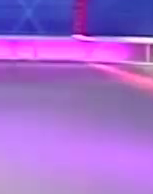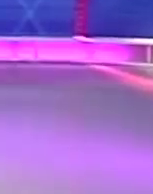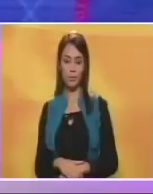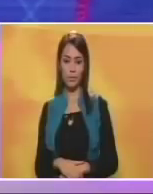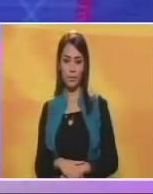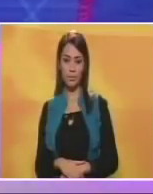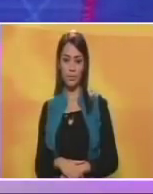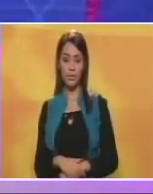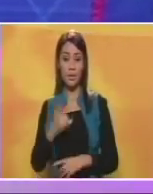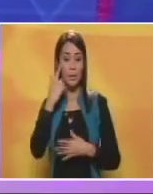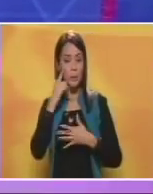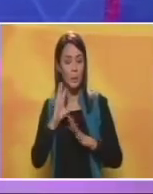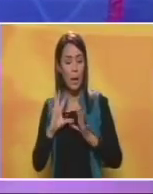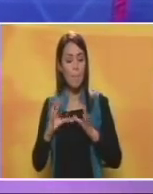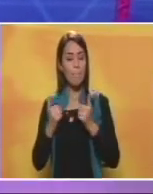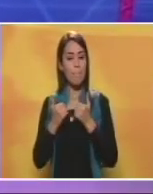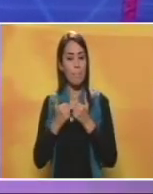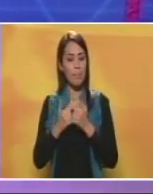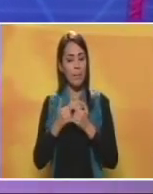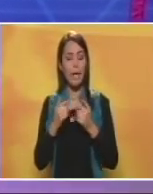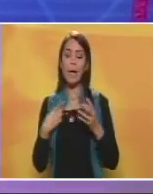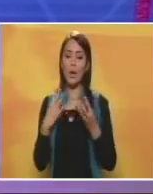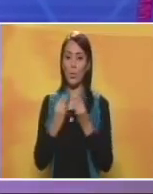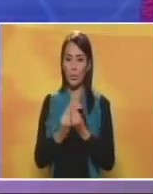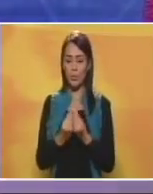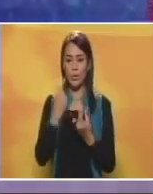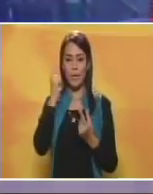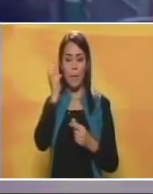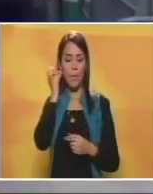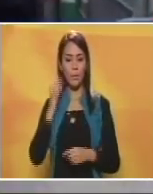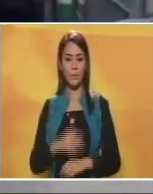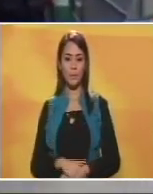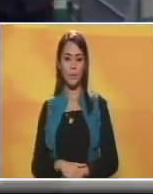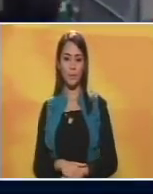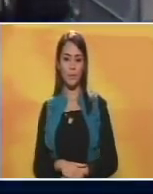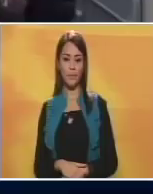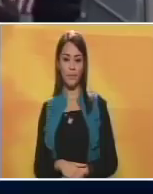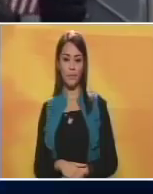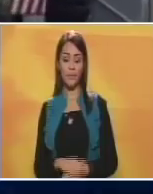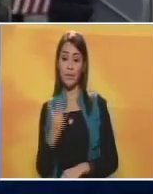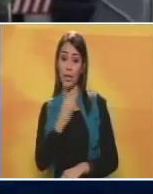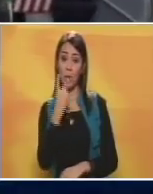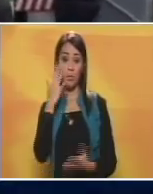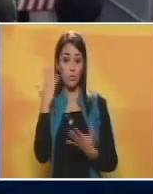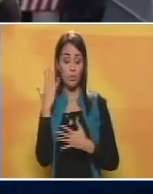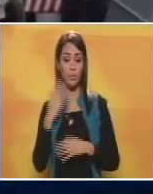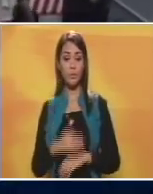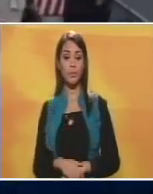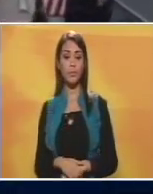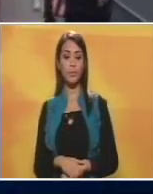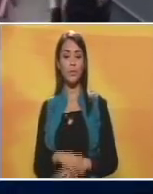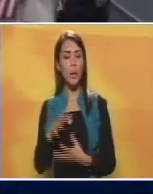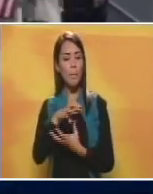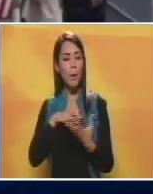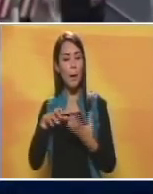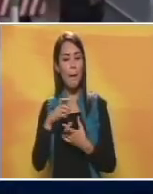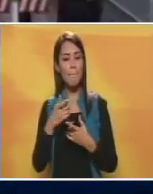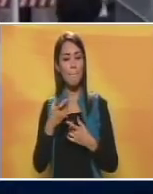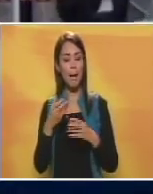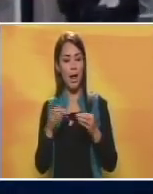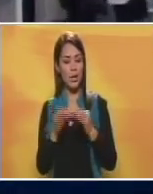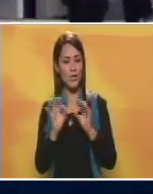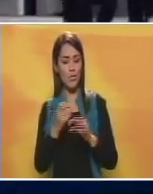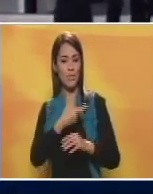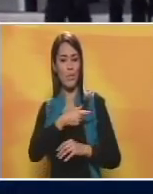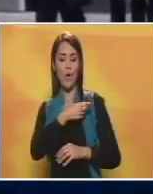Seguimos con la posible reconciliación entre las reinas Sofía y Leticia. Luego del escándalo que sacudió a la realeza española, la